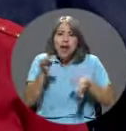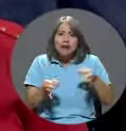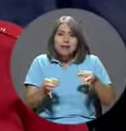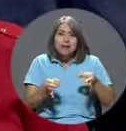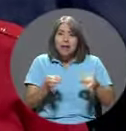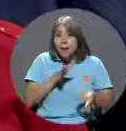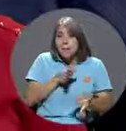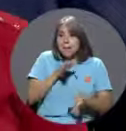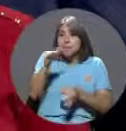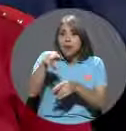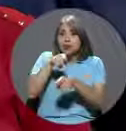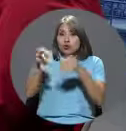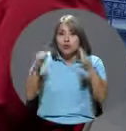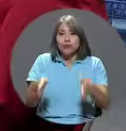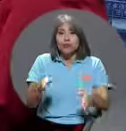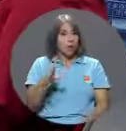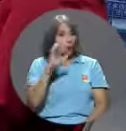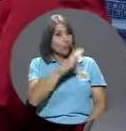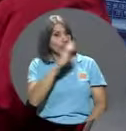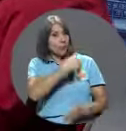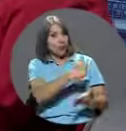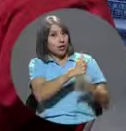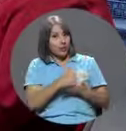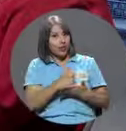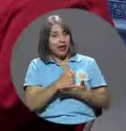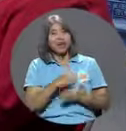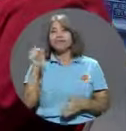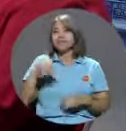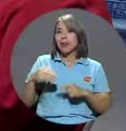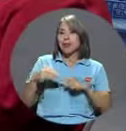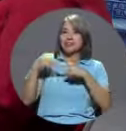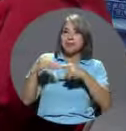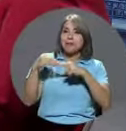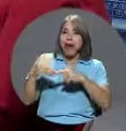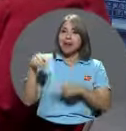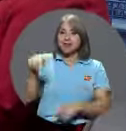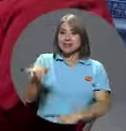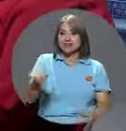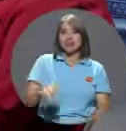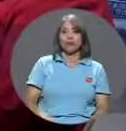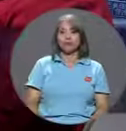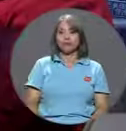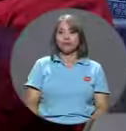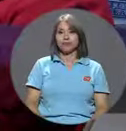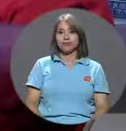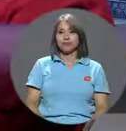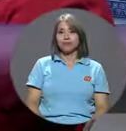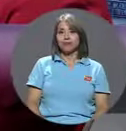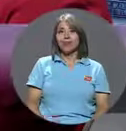no juzgar y vamos donde un profesional, ¿verdad? Busquemos ayuda. Pero la parte, o sea, lo principal es eso